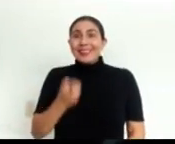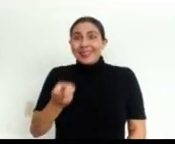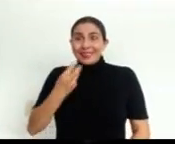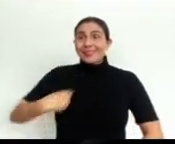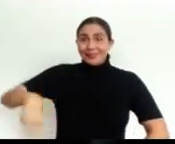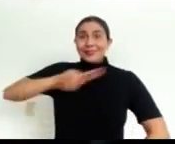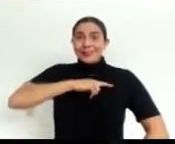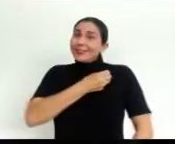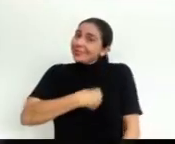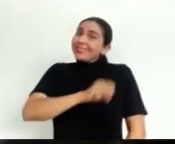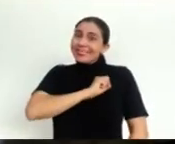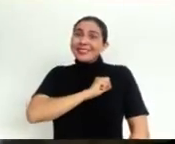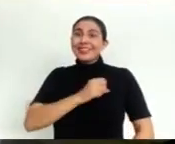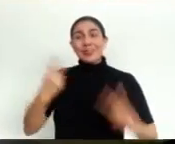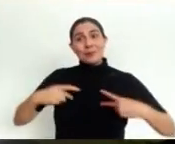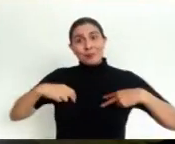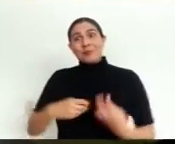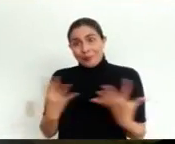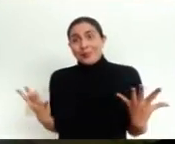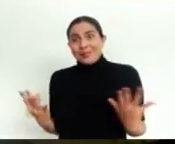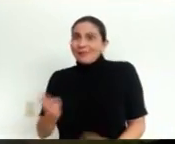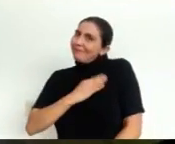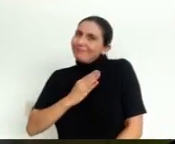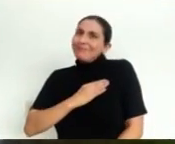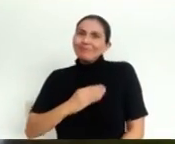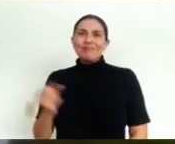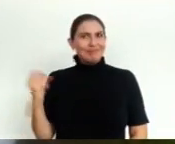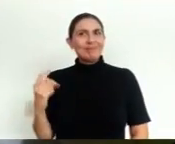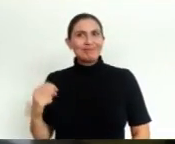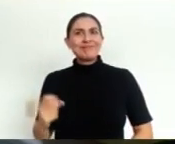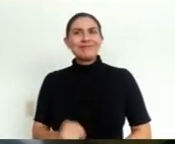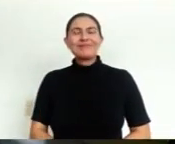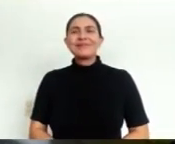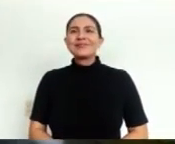nosotros y nosotras, también será bueno para los y las demás.